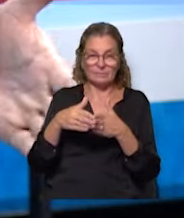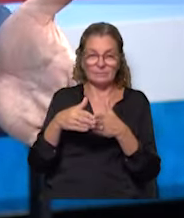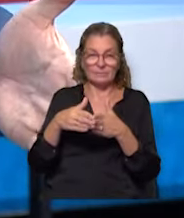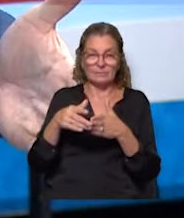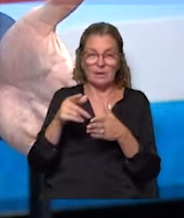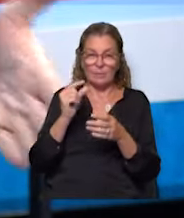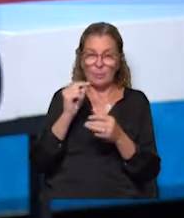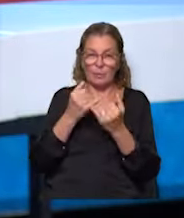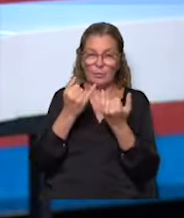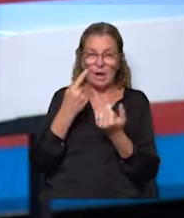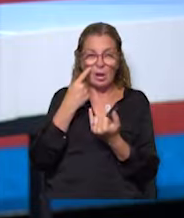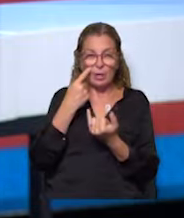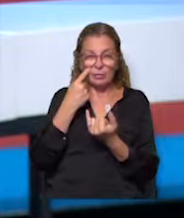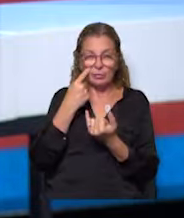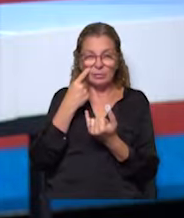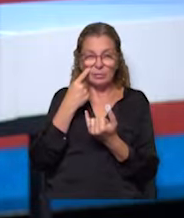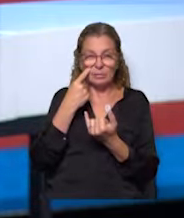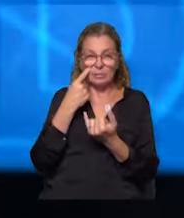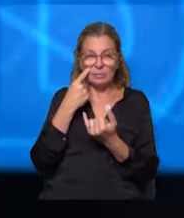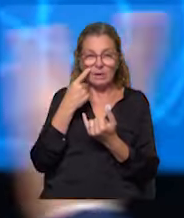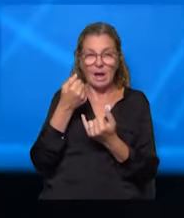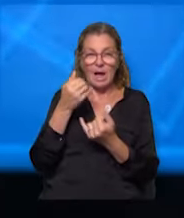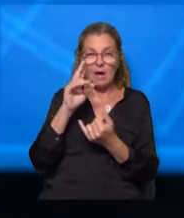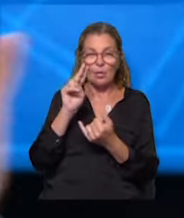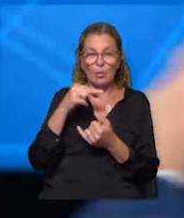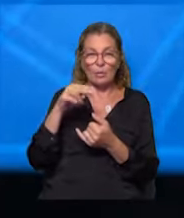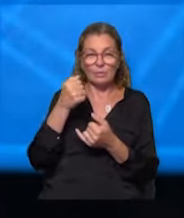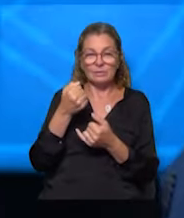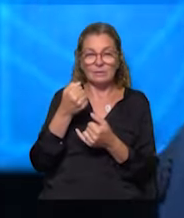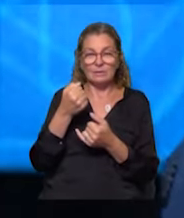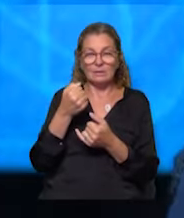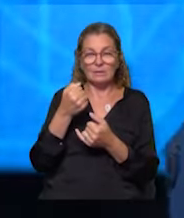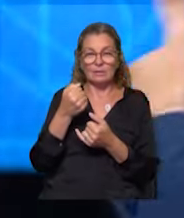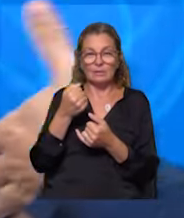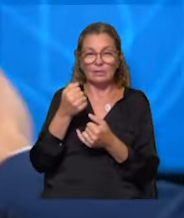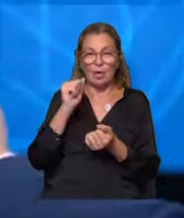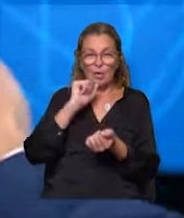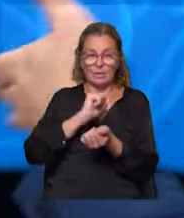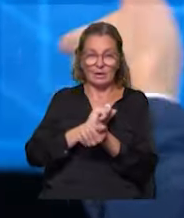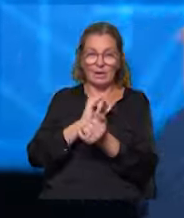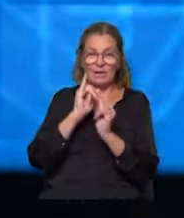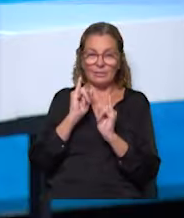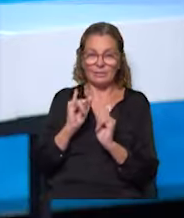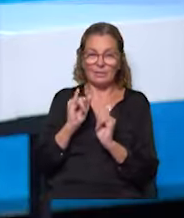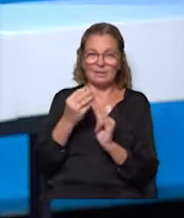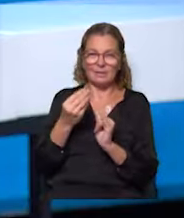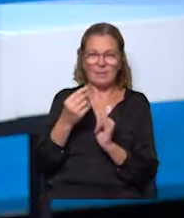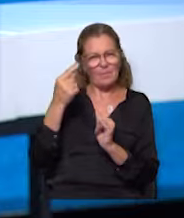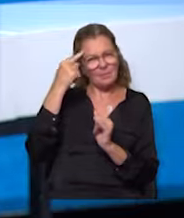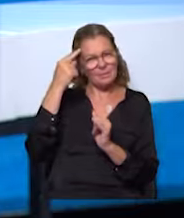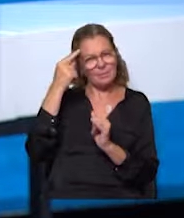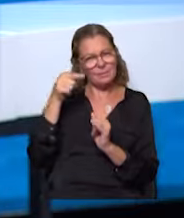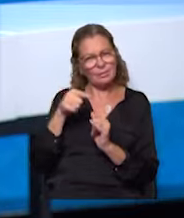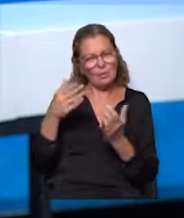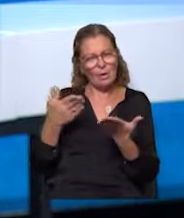hace pocos días se se conoció bueno terminó siendo imputado Acuña no uno de los referentes de vertical Sky condenado condenado exactamente qué qué reflexión te generas